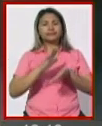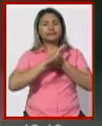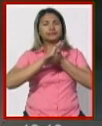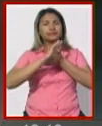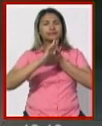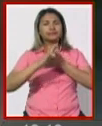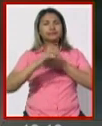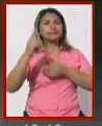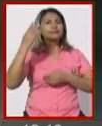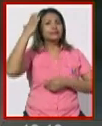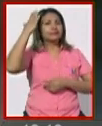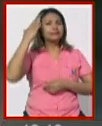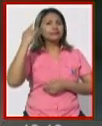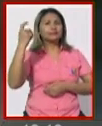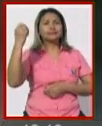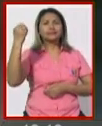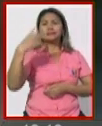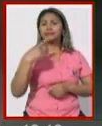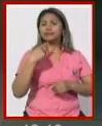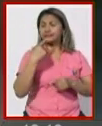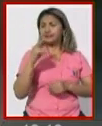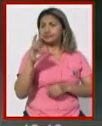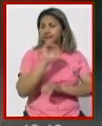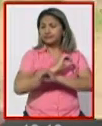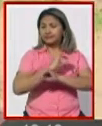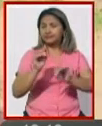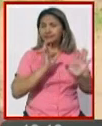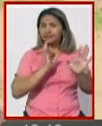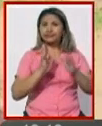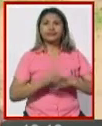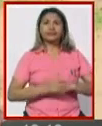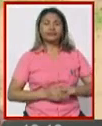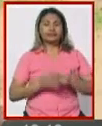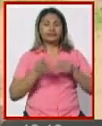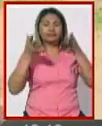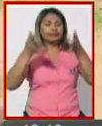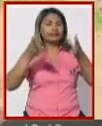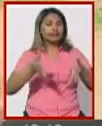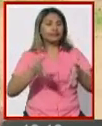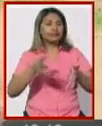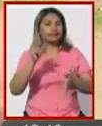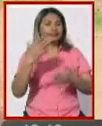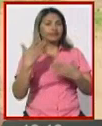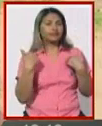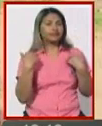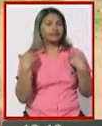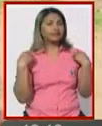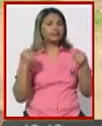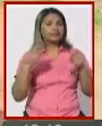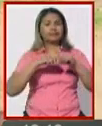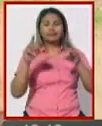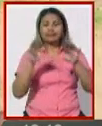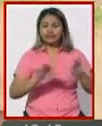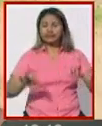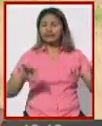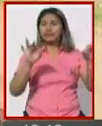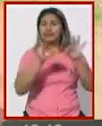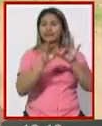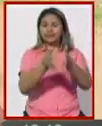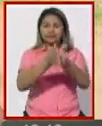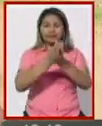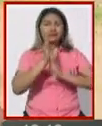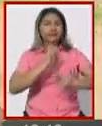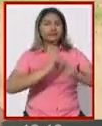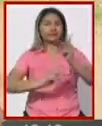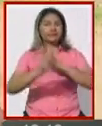la tomografía. Los médicos no han hecho nada, que él va a quedar así nomás, no tiene cura, eso, pero lo más importante es lo que yo le pido